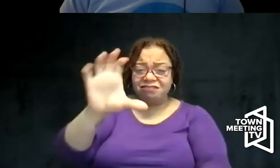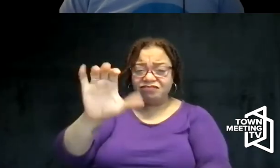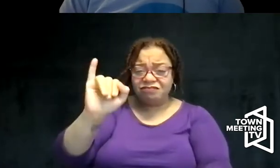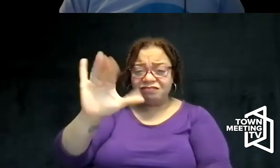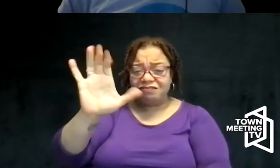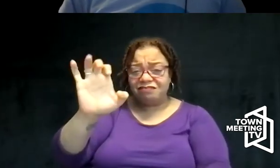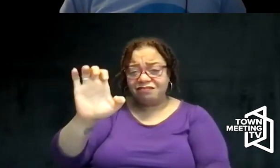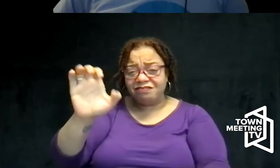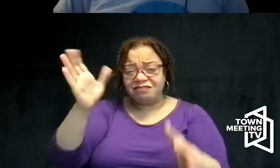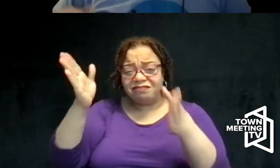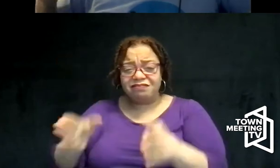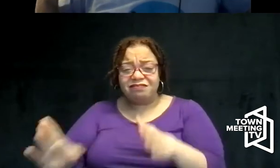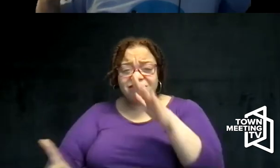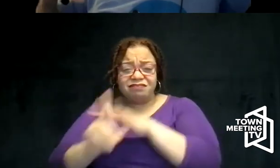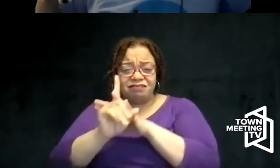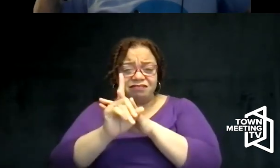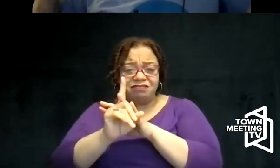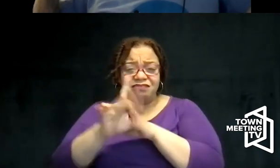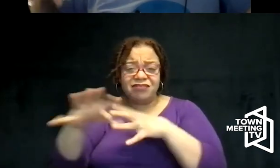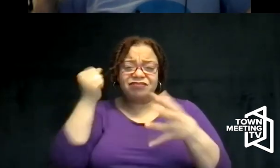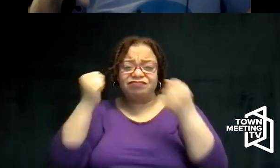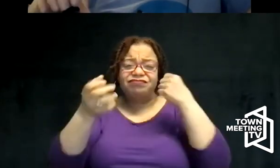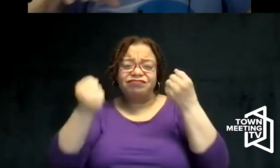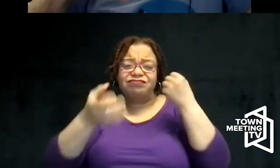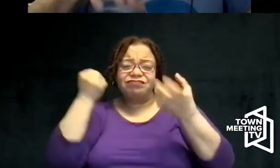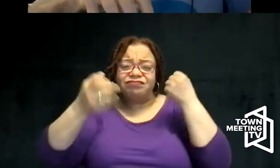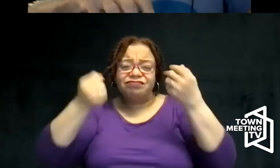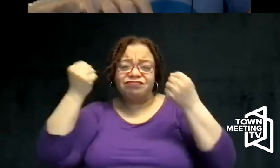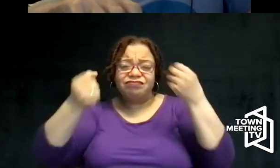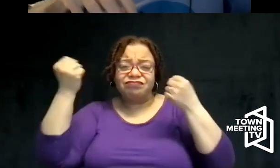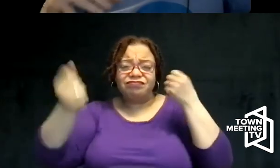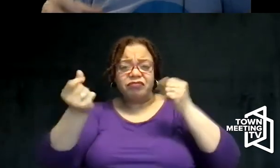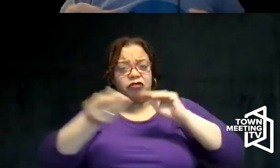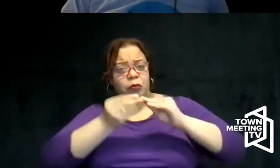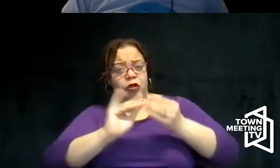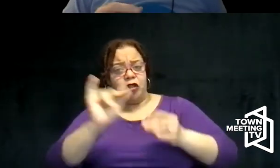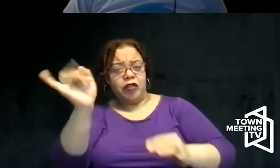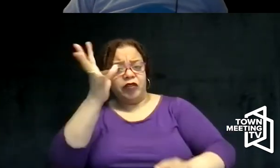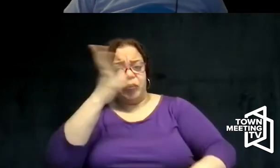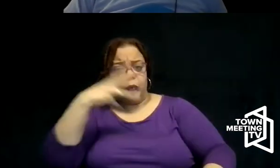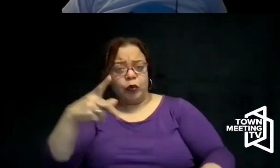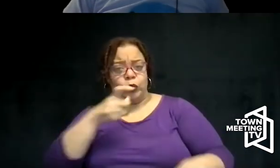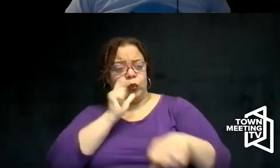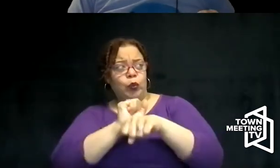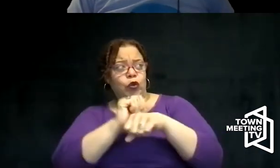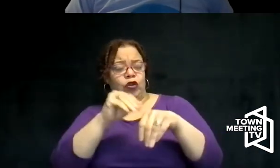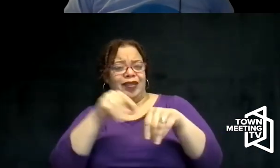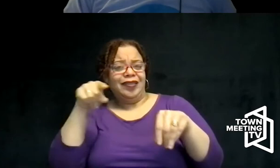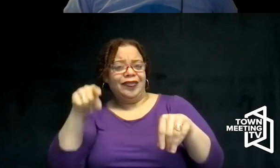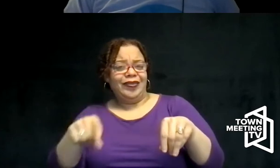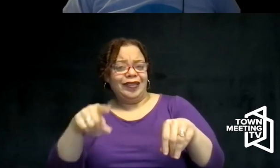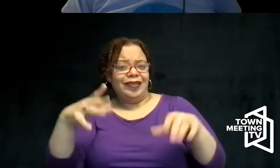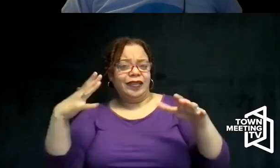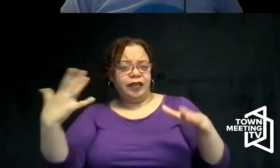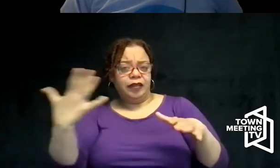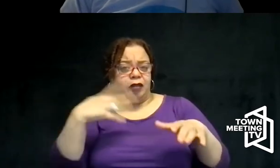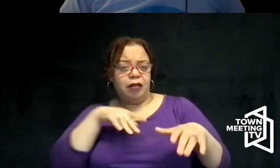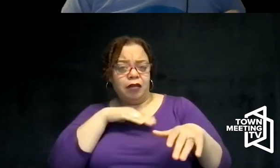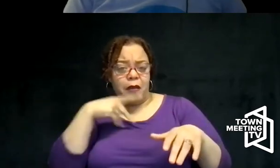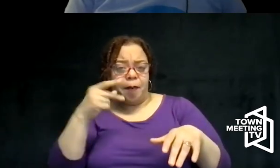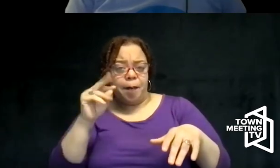similar de inmigrantes que estaban trabajando en estas plantas. Y una de las formas que pudieron rastrear a las personas es